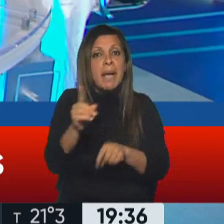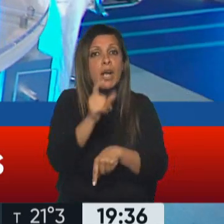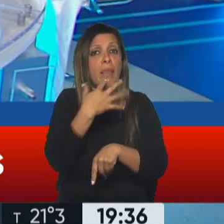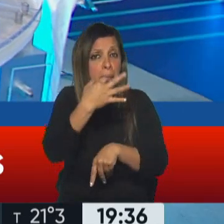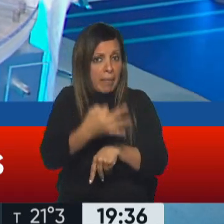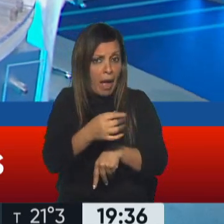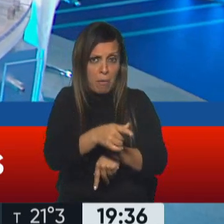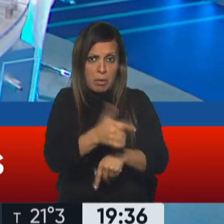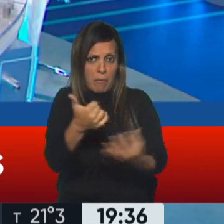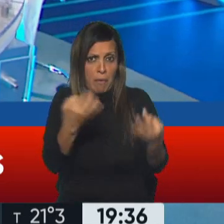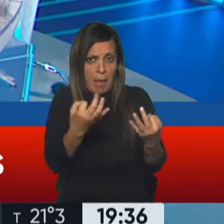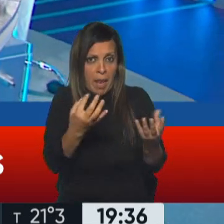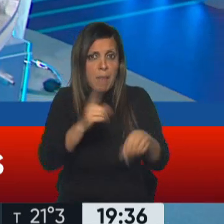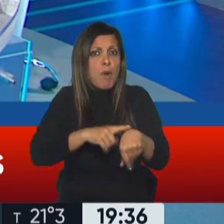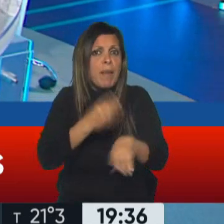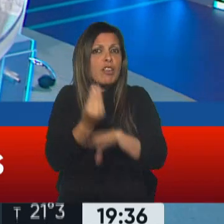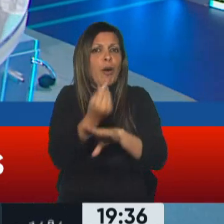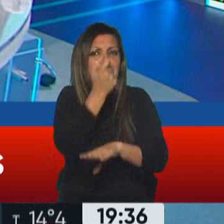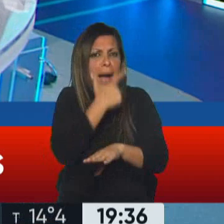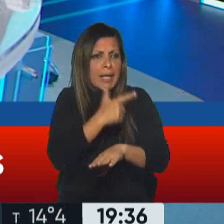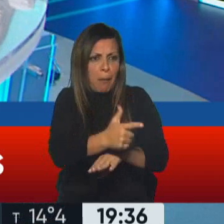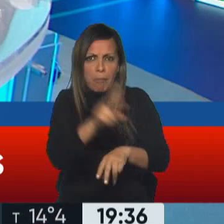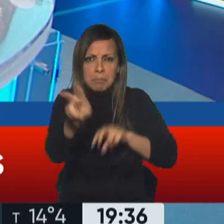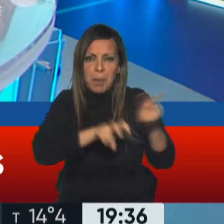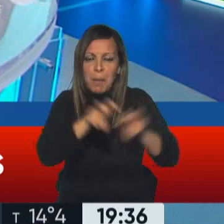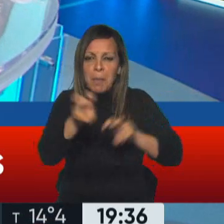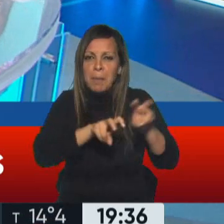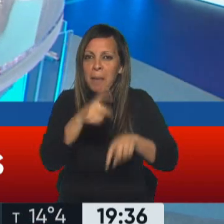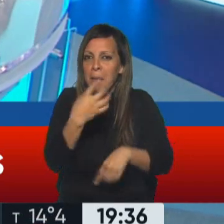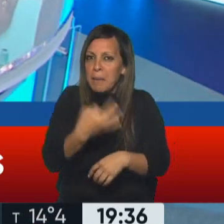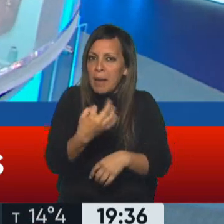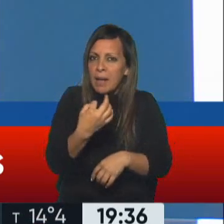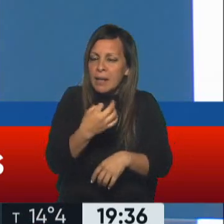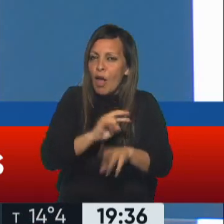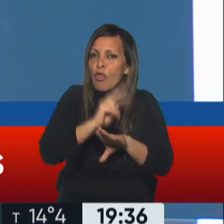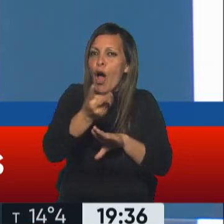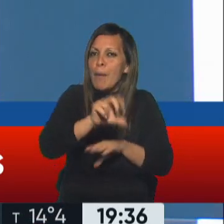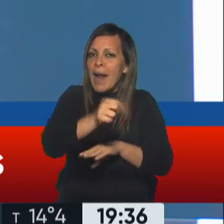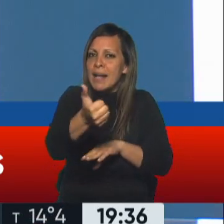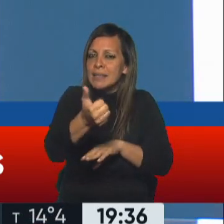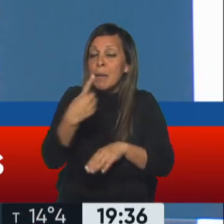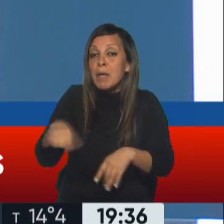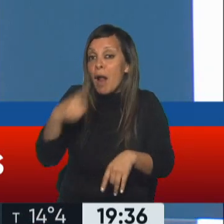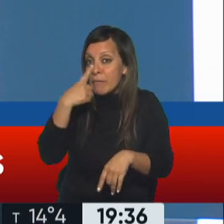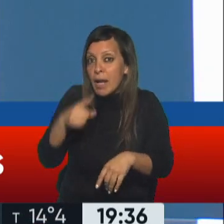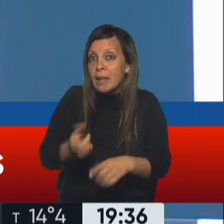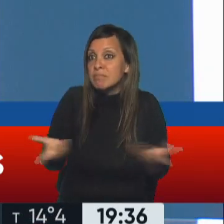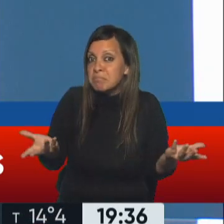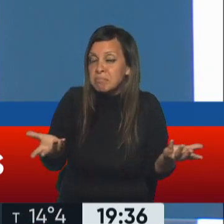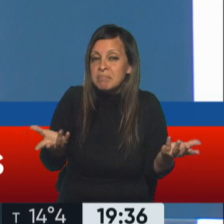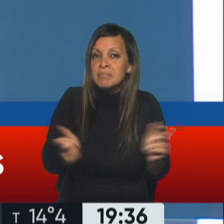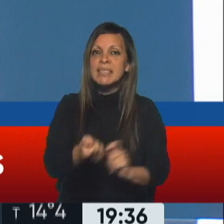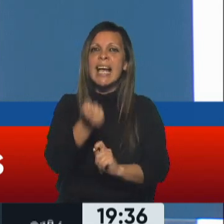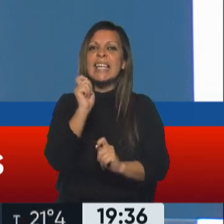fue sumamente bien durante el gobierno de Mauricio Macri, pero que si se multiplicaron las ganancias, pero digo, nadie al fin y al cabo sale a defender